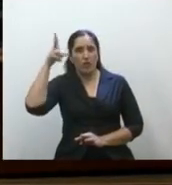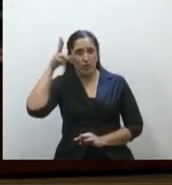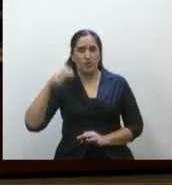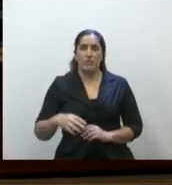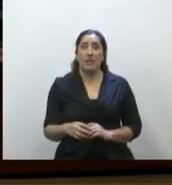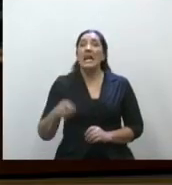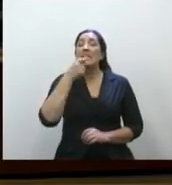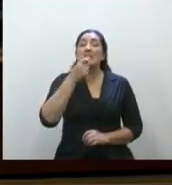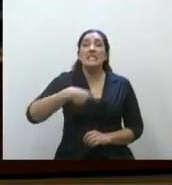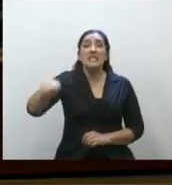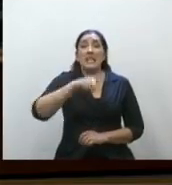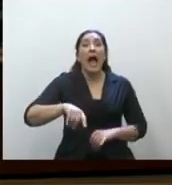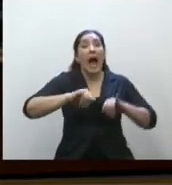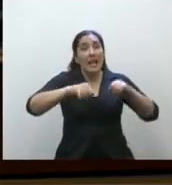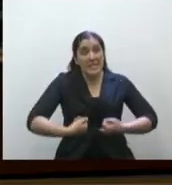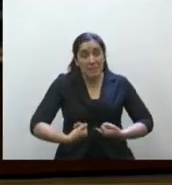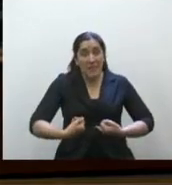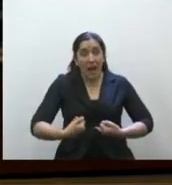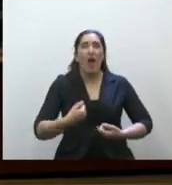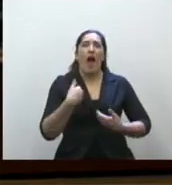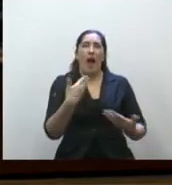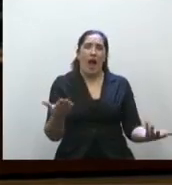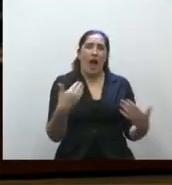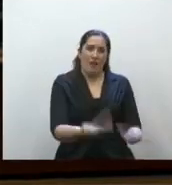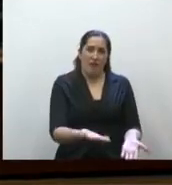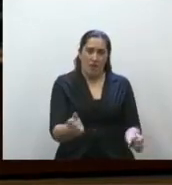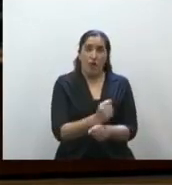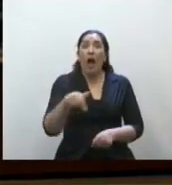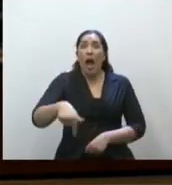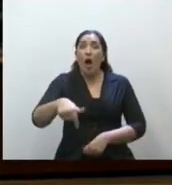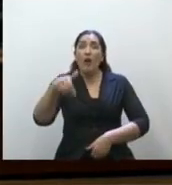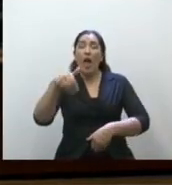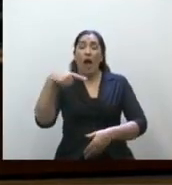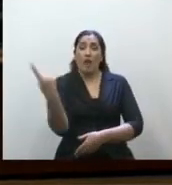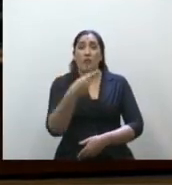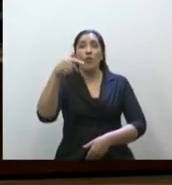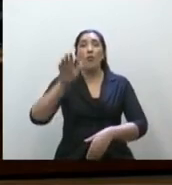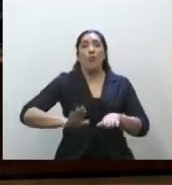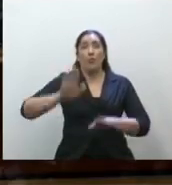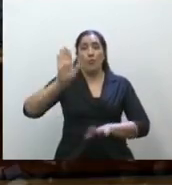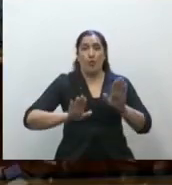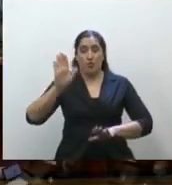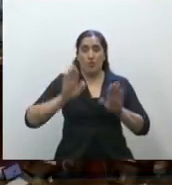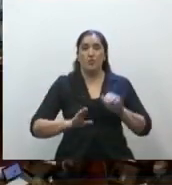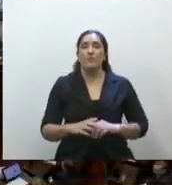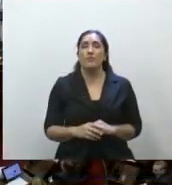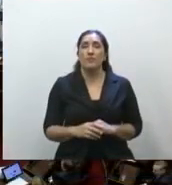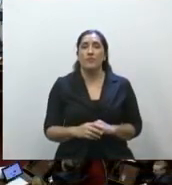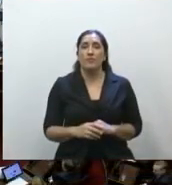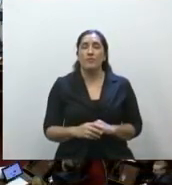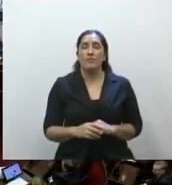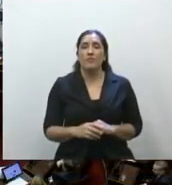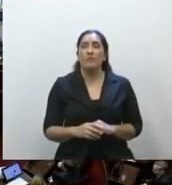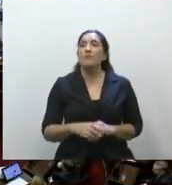lo aceptamos, no, si lo rechazamos. Se está votando. ¿Cómo? Perdón, perdón, de uno, de